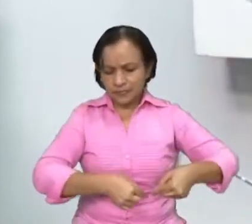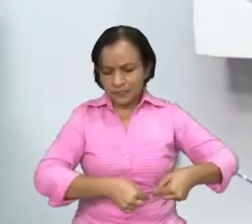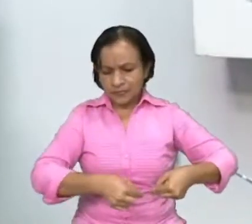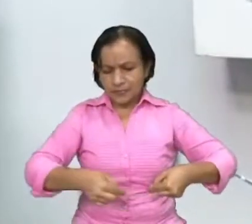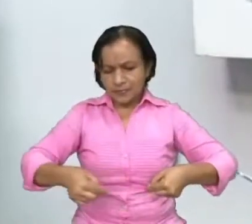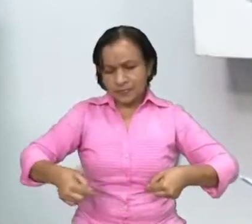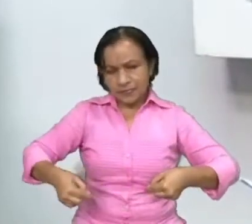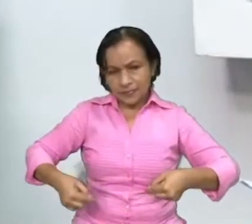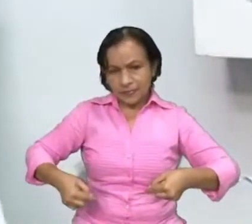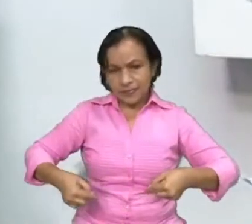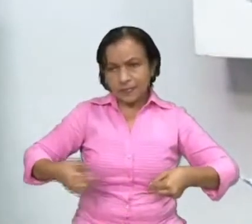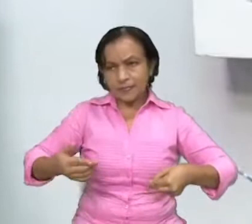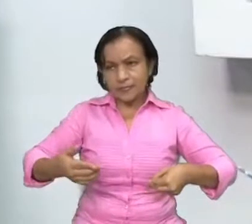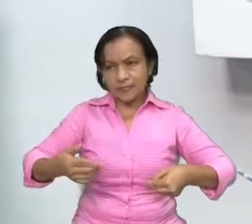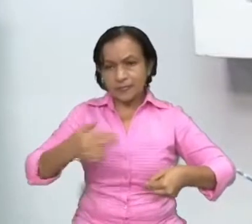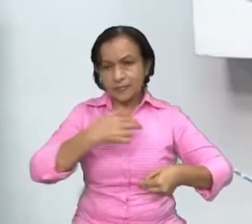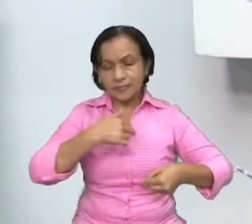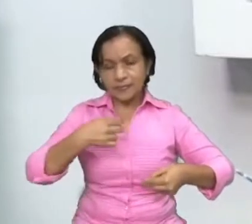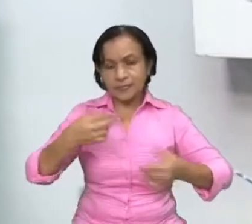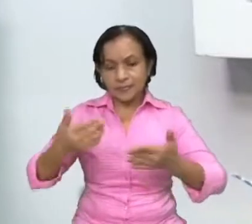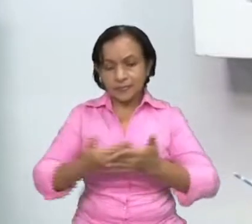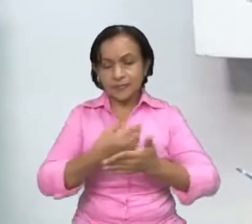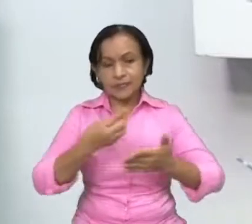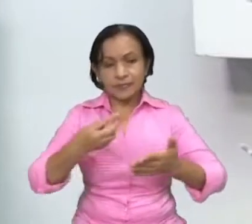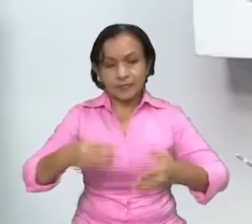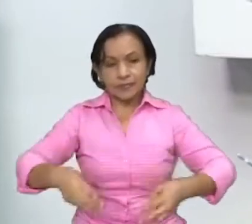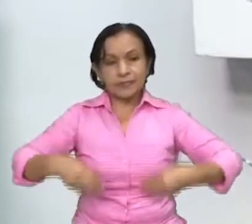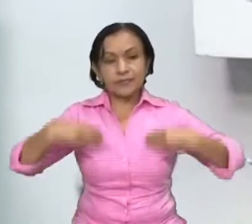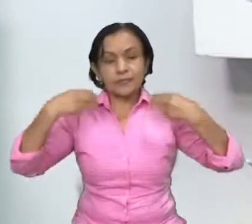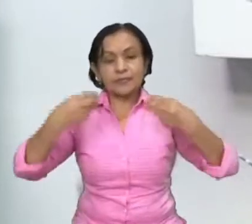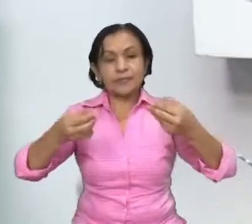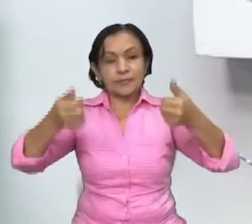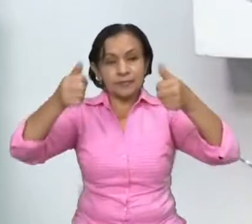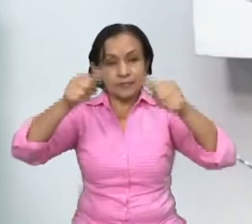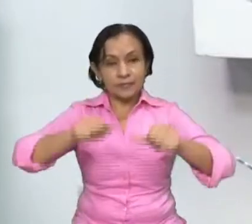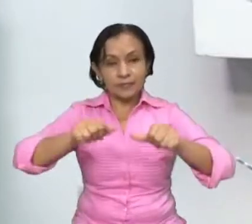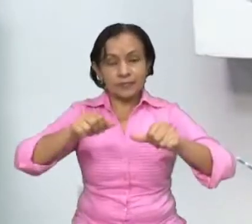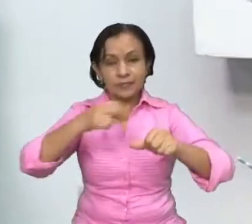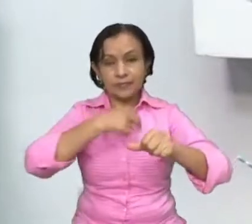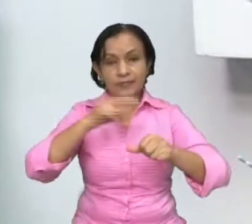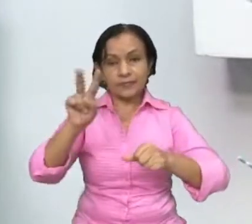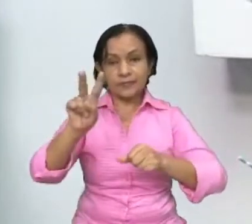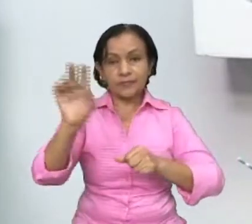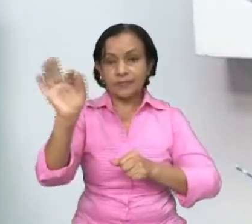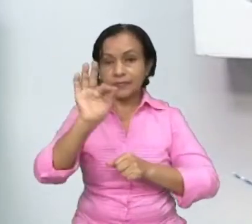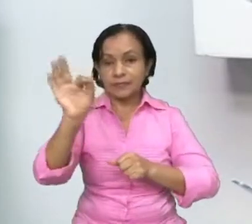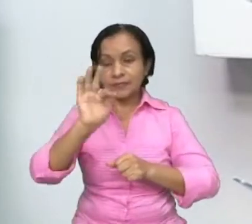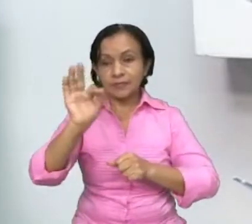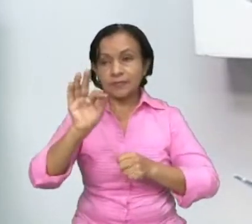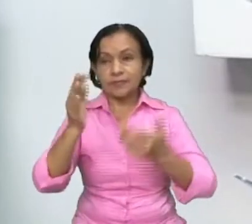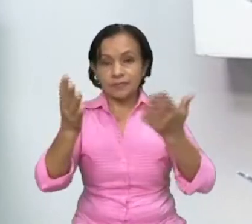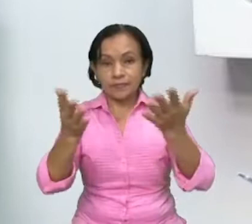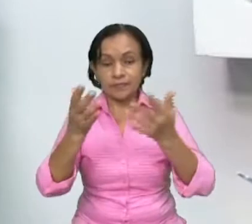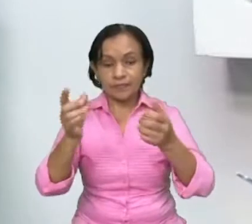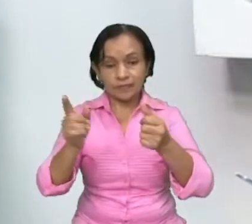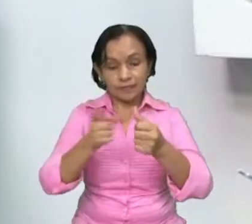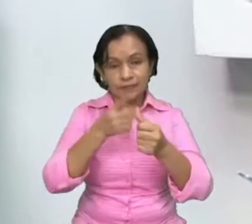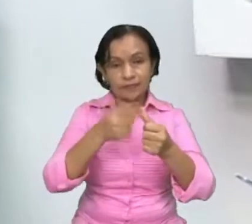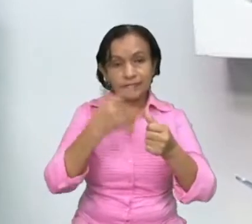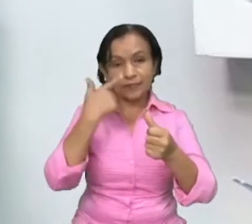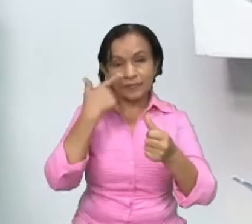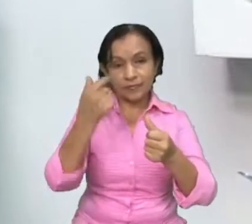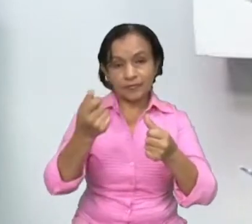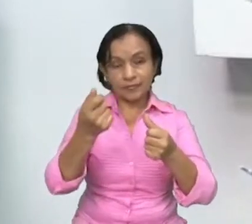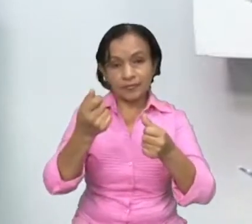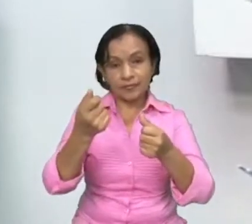cesárea. Las corrientes modernas han tratado de establecer, de hacer dos tipos de procedimientos. El primero se